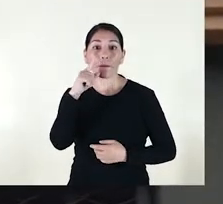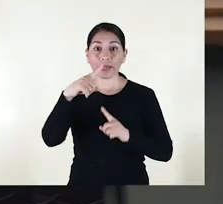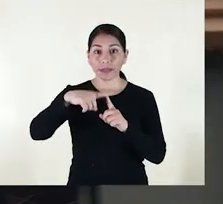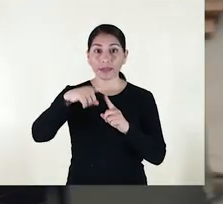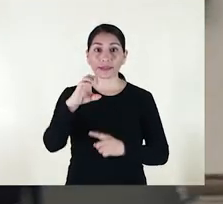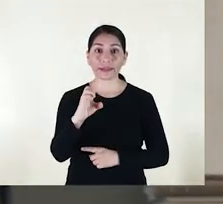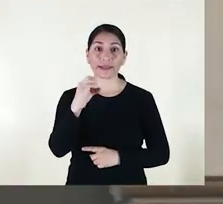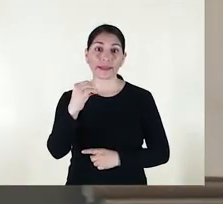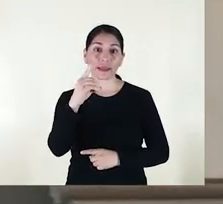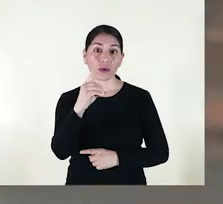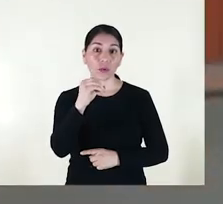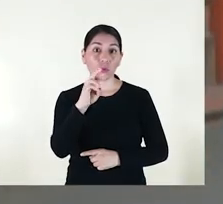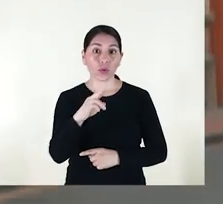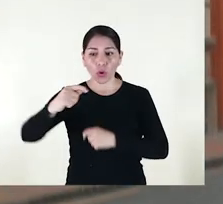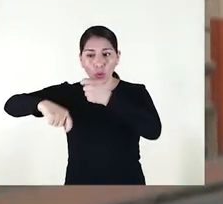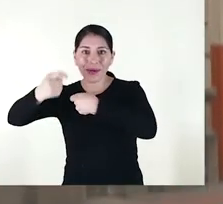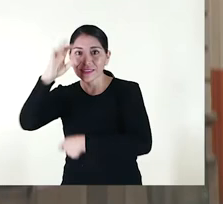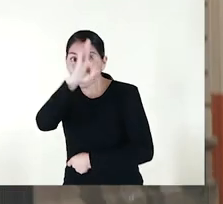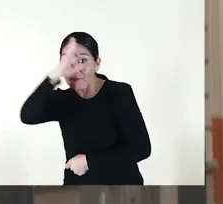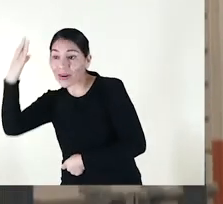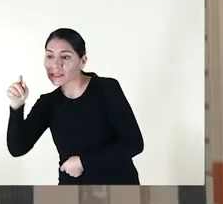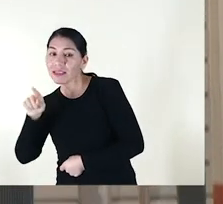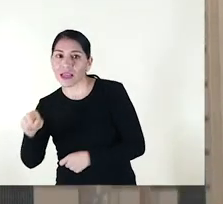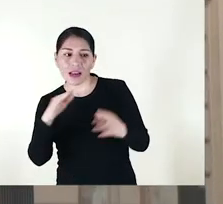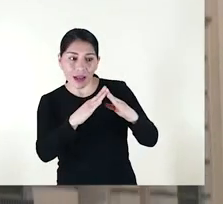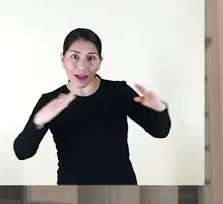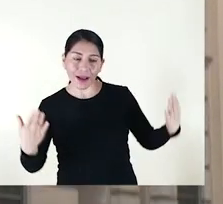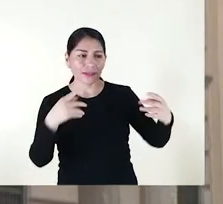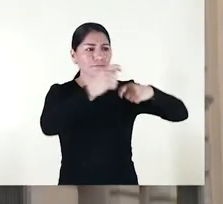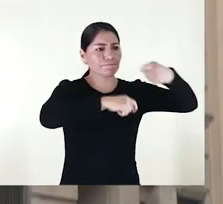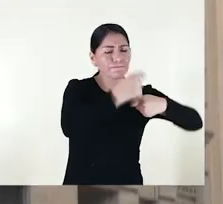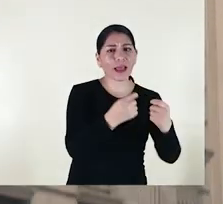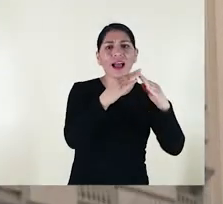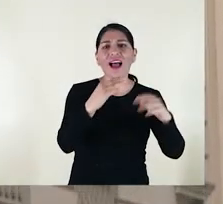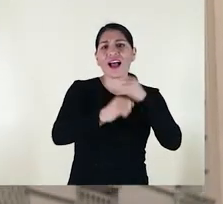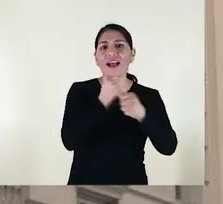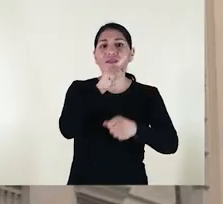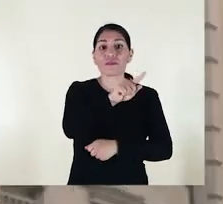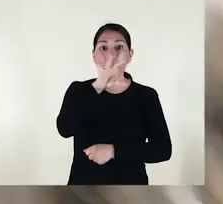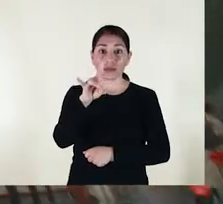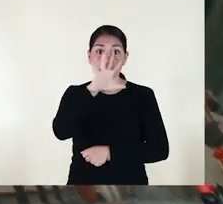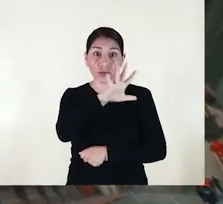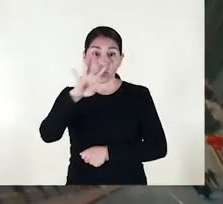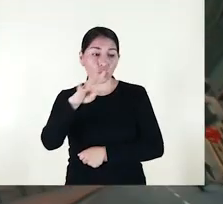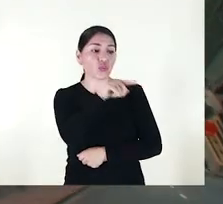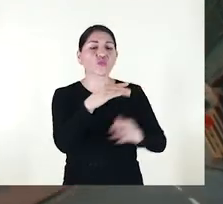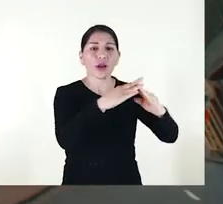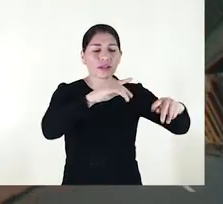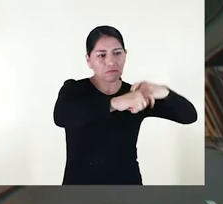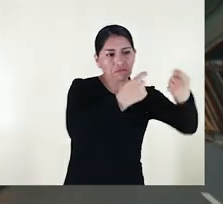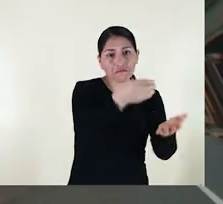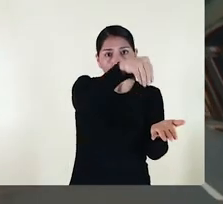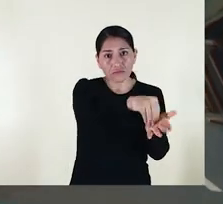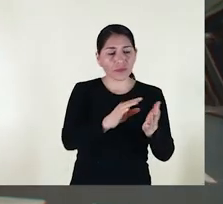Hart, comerciante francés que abrió una casa importadora en 1854 y que tuvo esta gran residencia como su sede central. Pero la